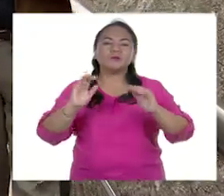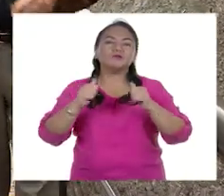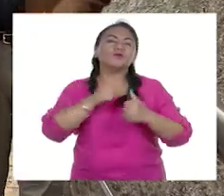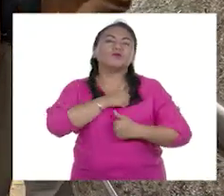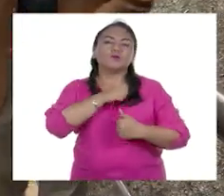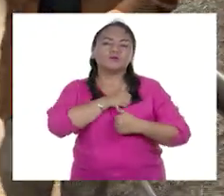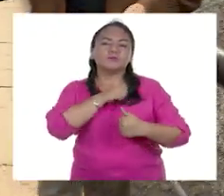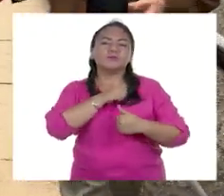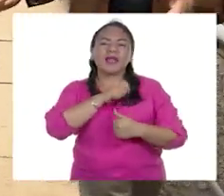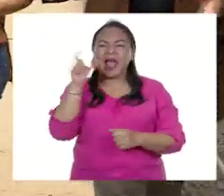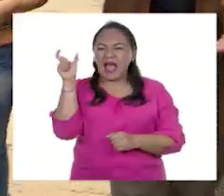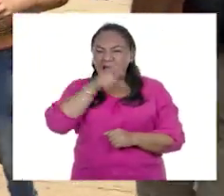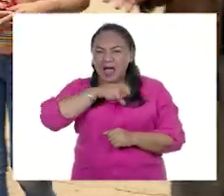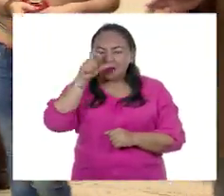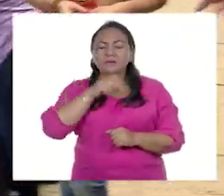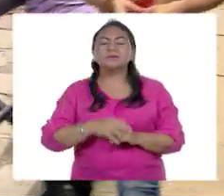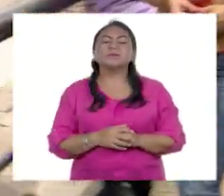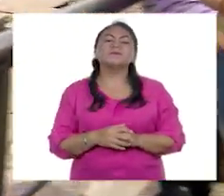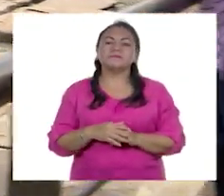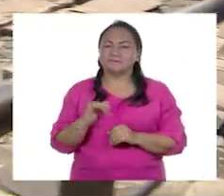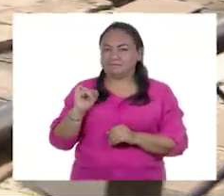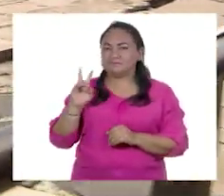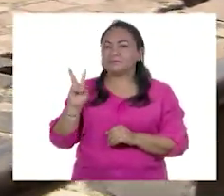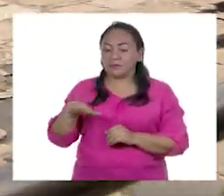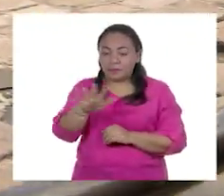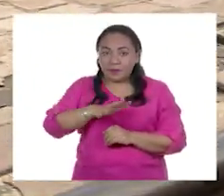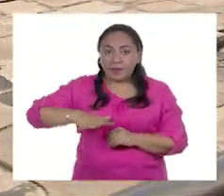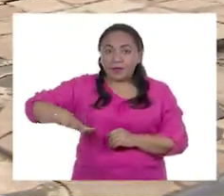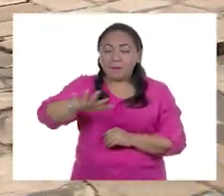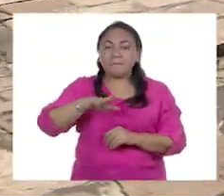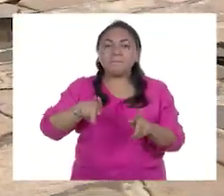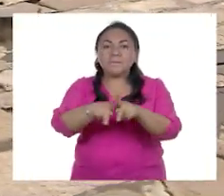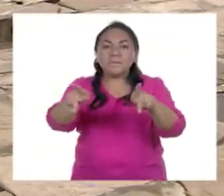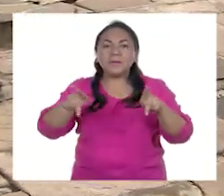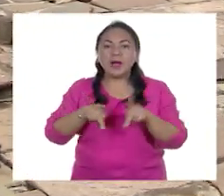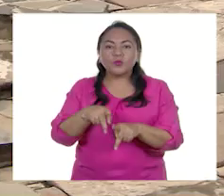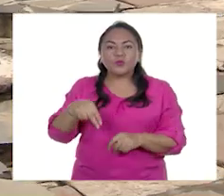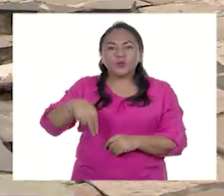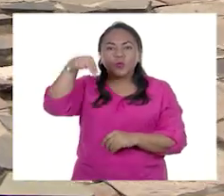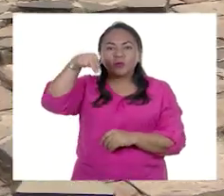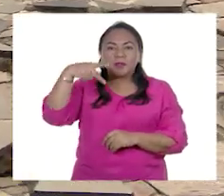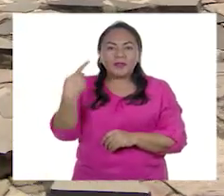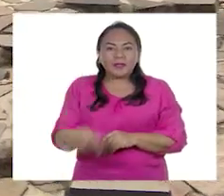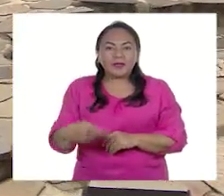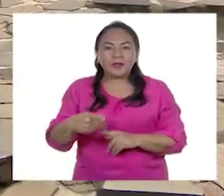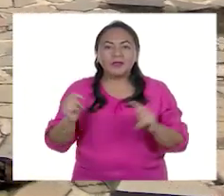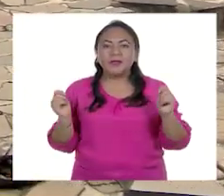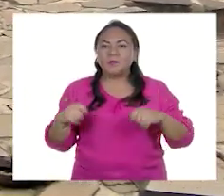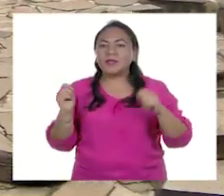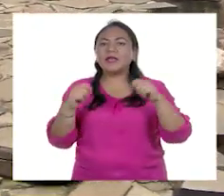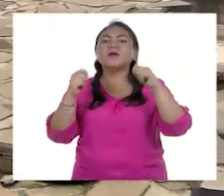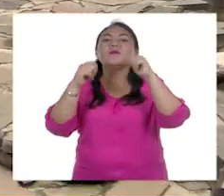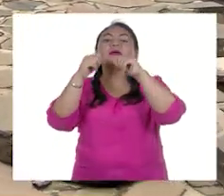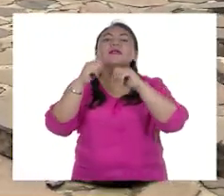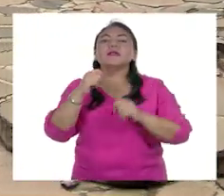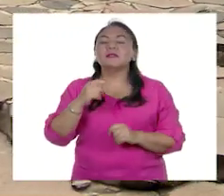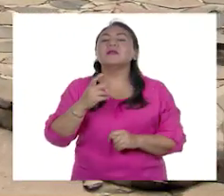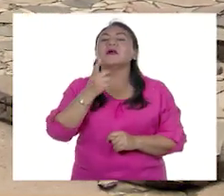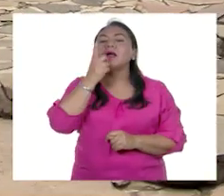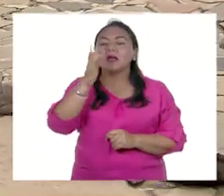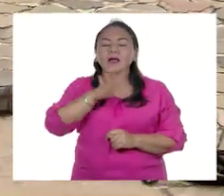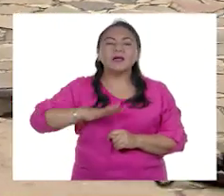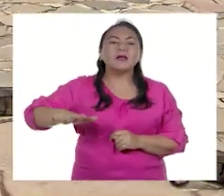aquí frente a nosotros es el patio norte del Templo Mayor. Sigue siendo desde luego parte del recinto